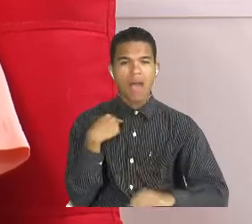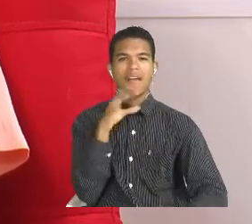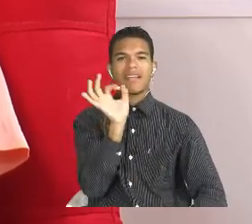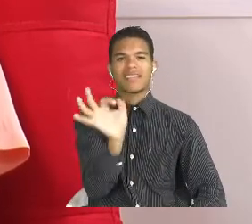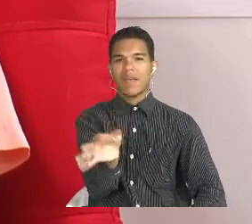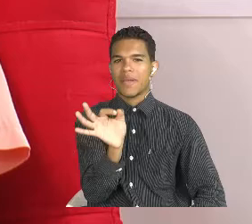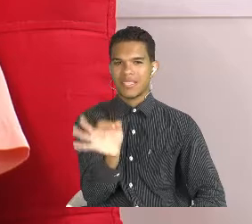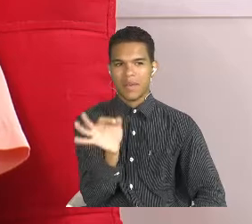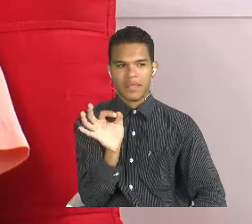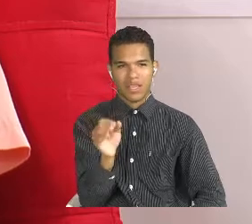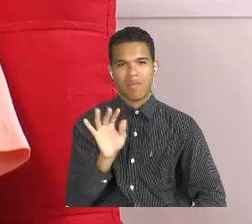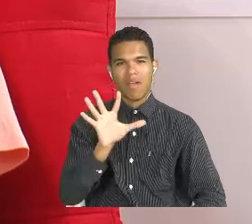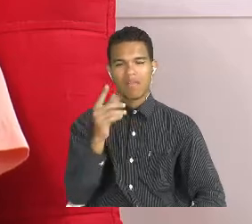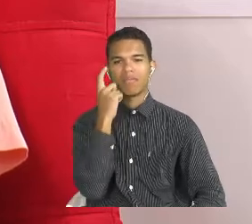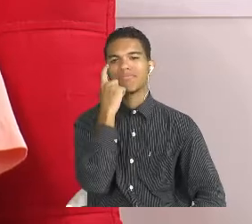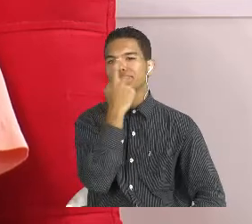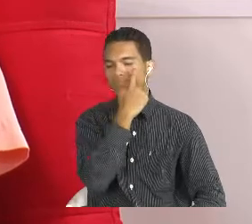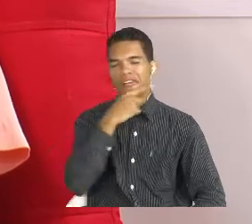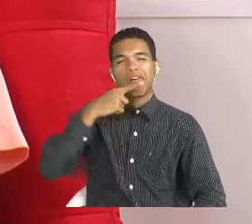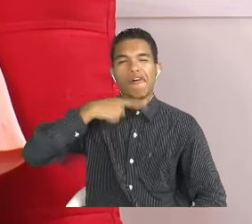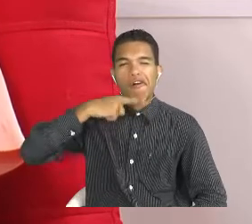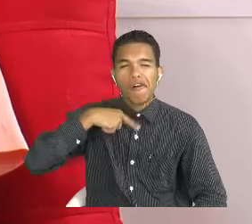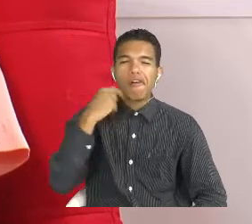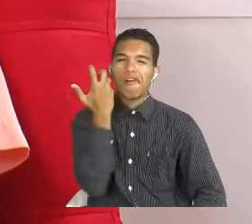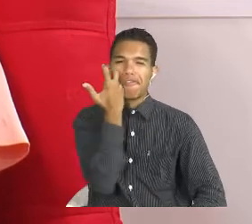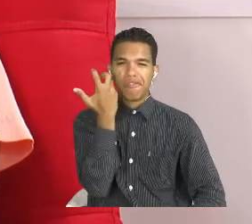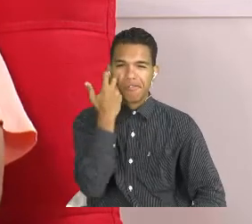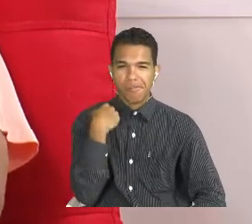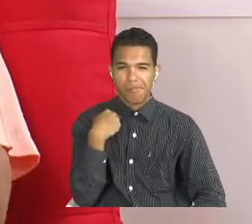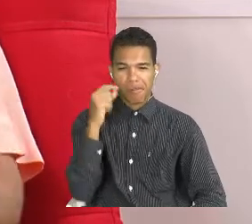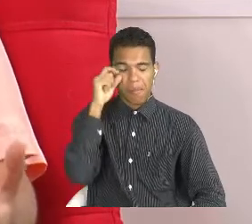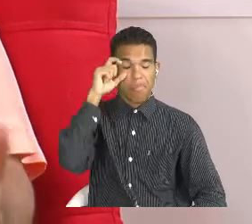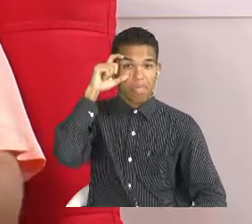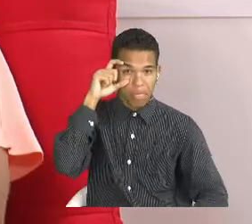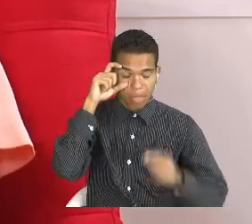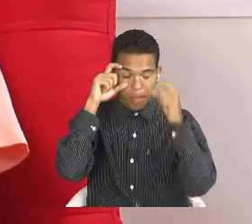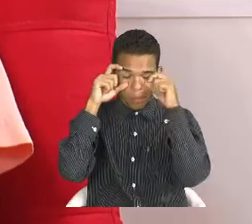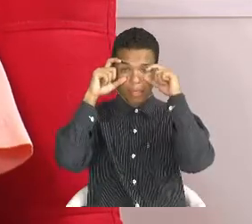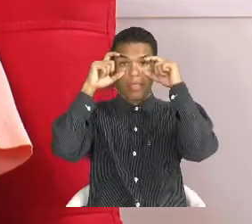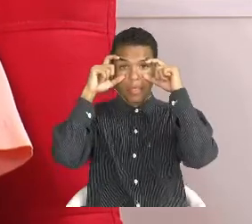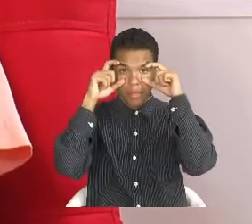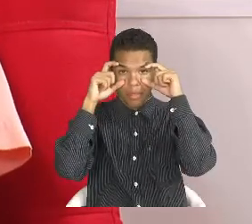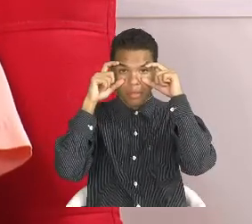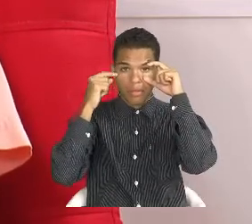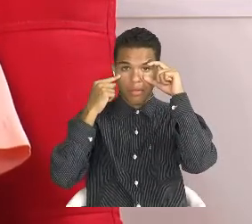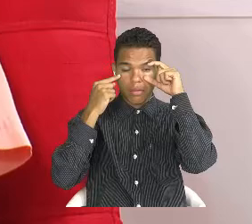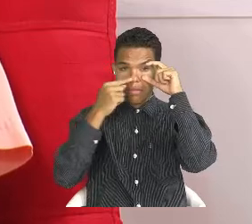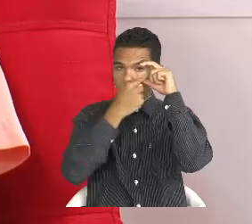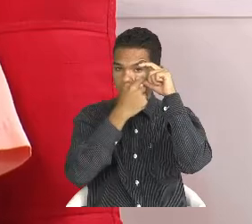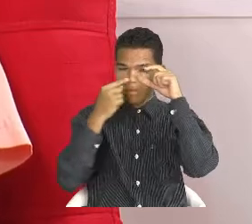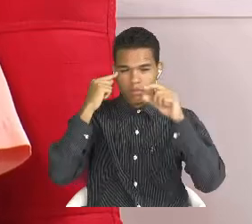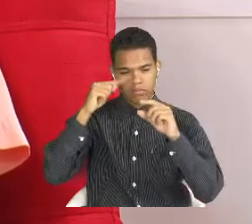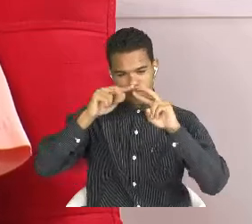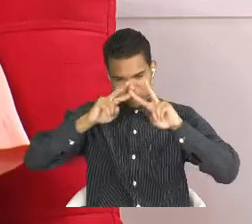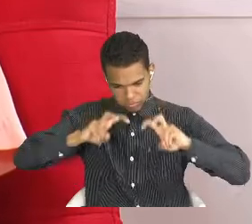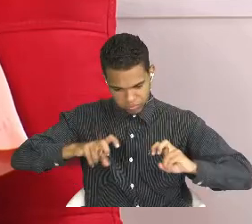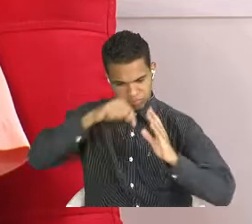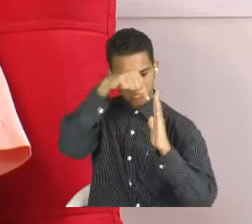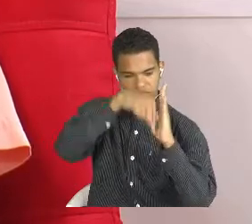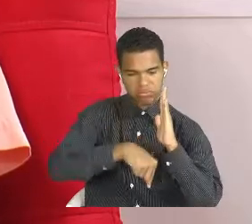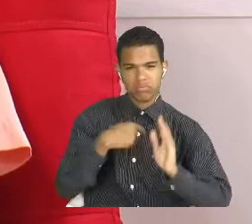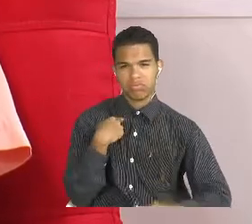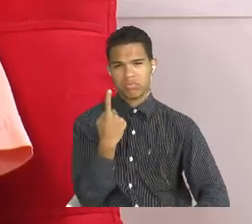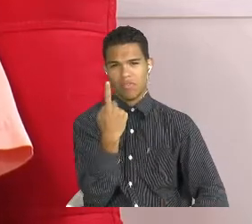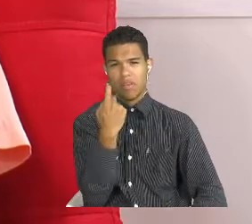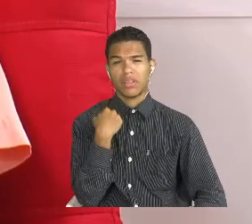en muchas patologías a nivel oftalmológico y donde se incluye el glaucoma, pero en general ese tipo de